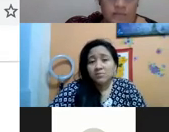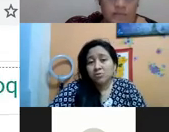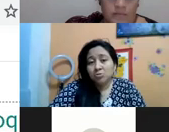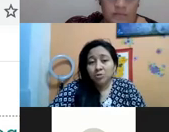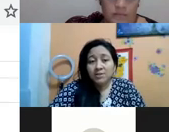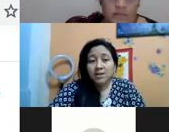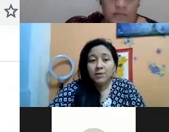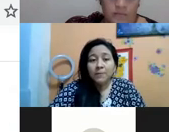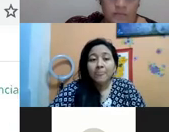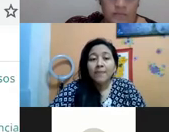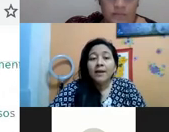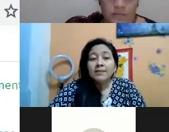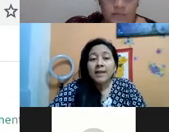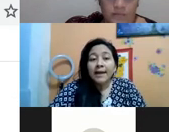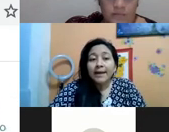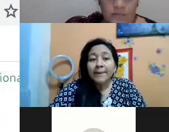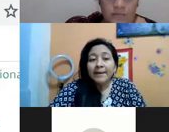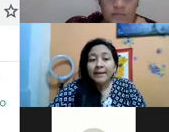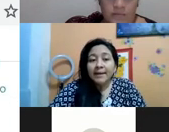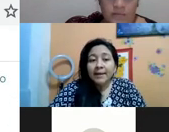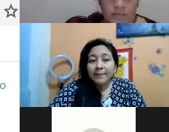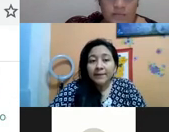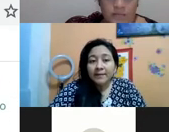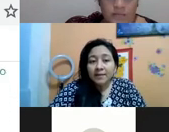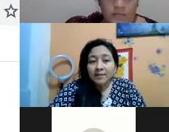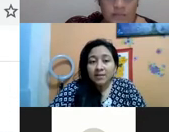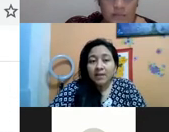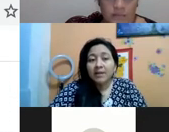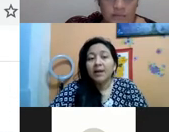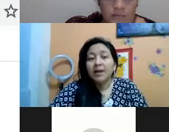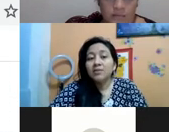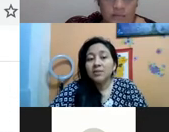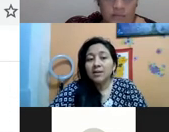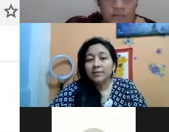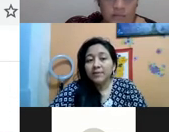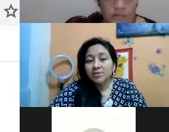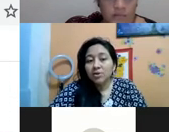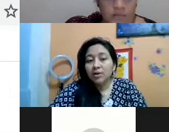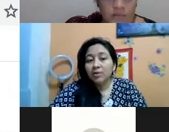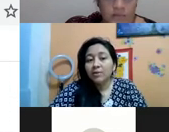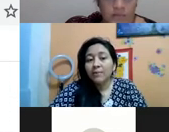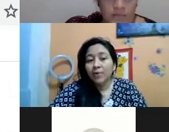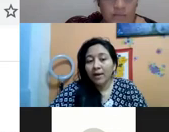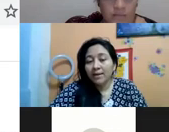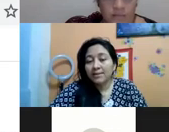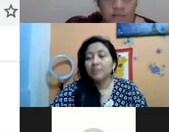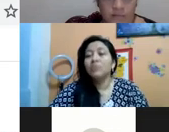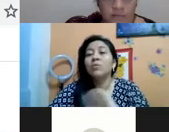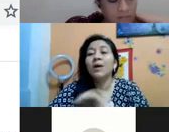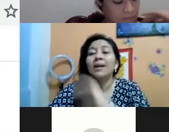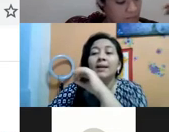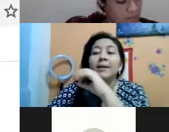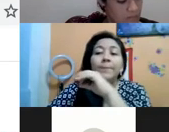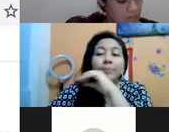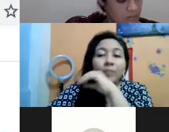pasa, no es necesario. Ya, ¿para qué es la parte que dice allá? Aquí donde dice calificación es donde vamos a decir